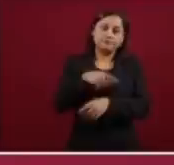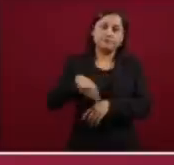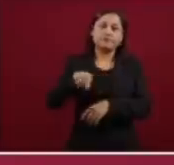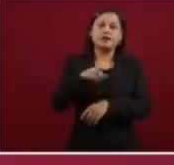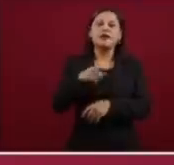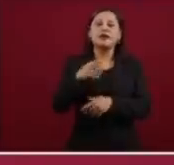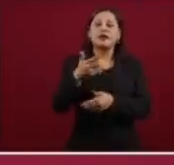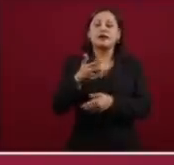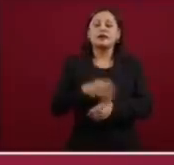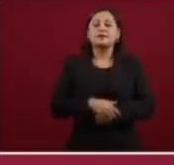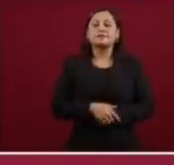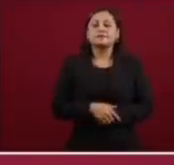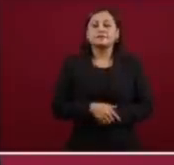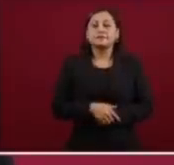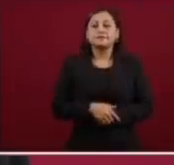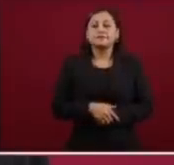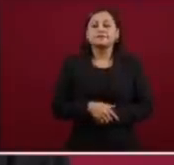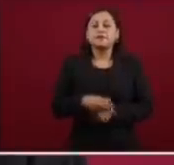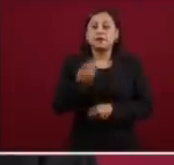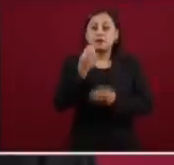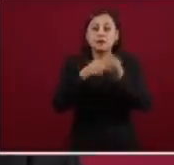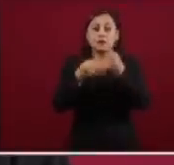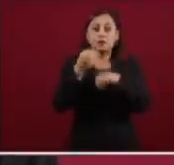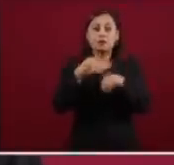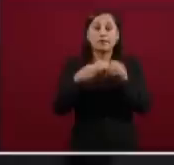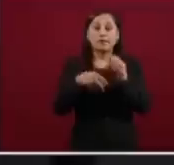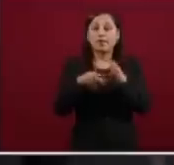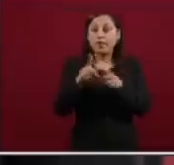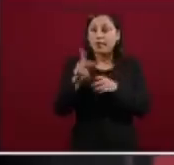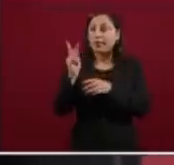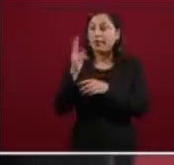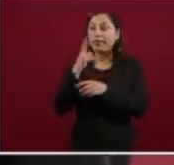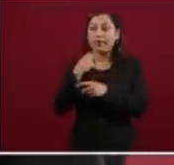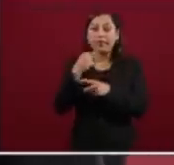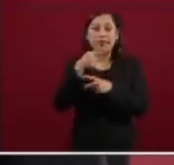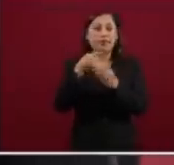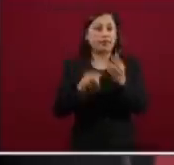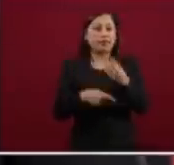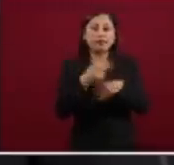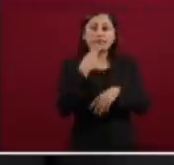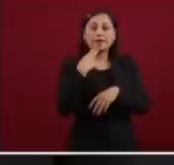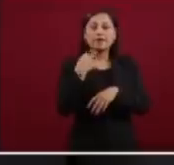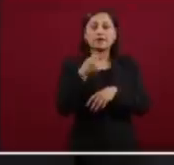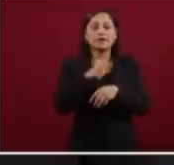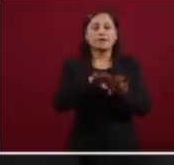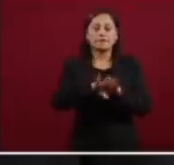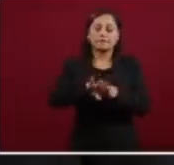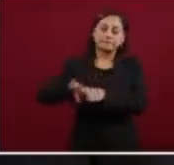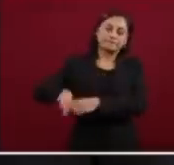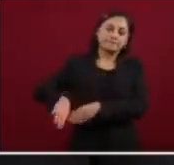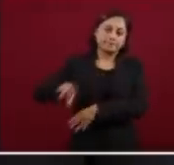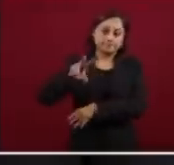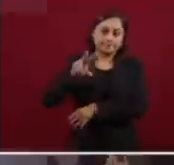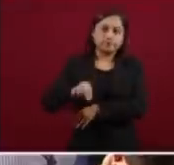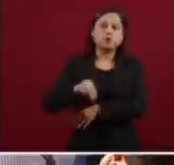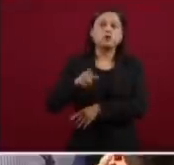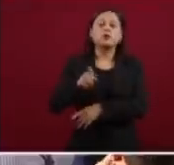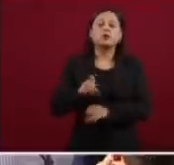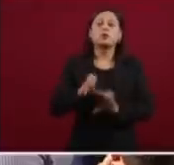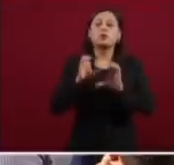no a los productos chatarra que no haya obesidad muchas de las enfermedades